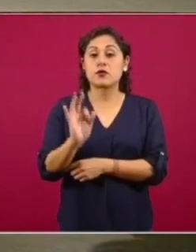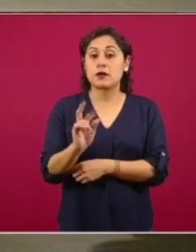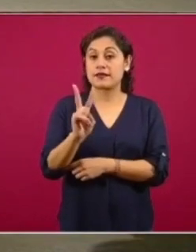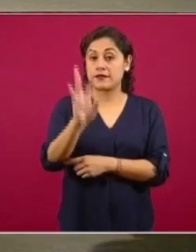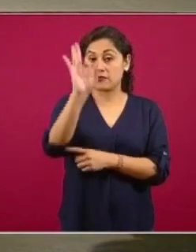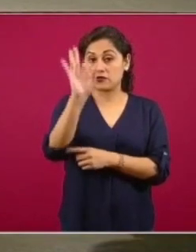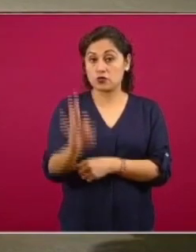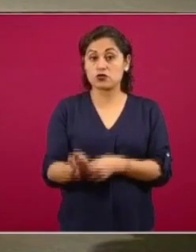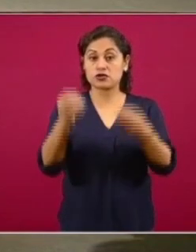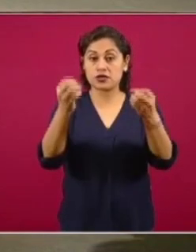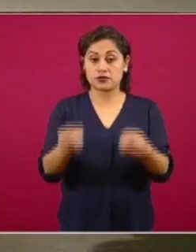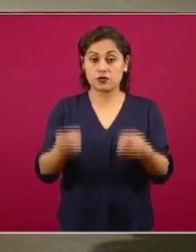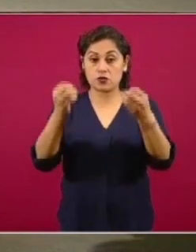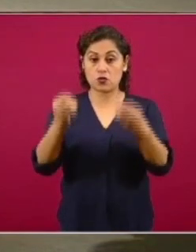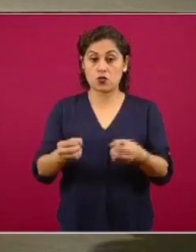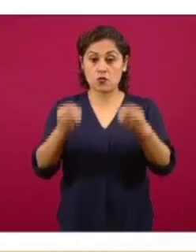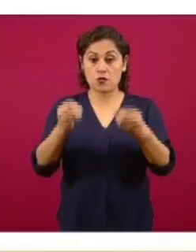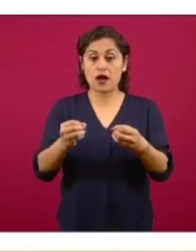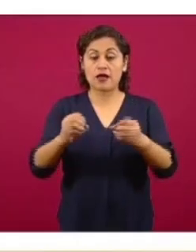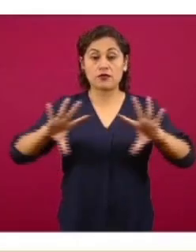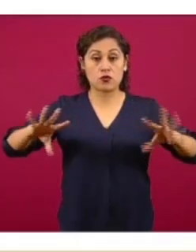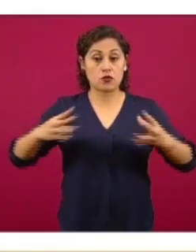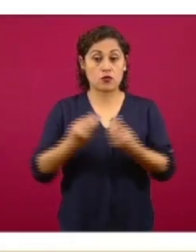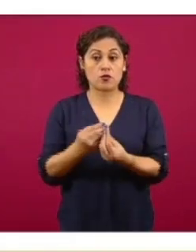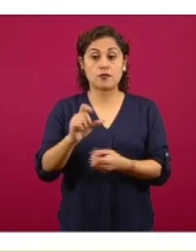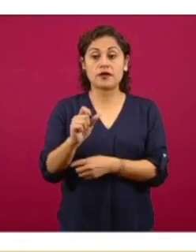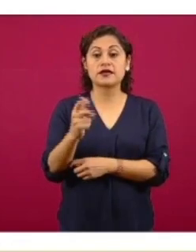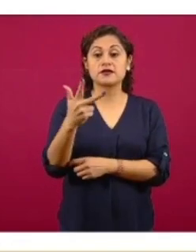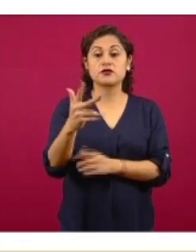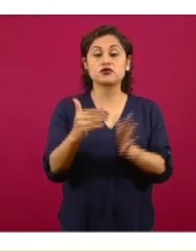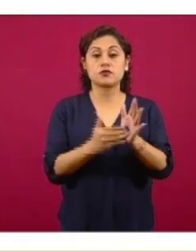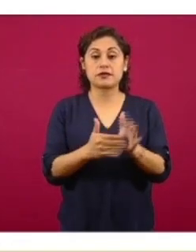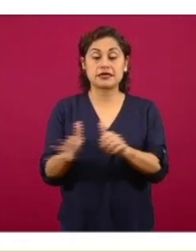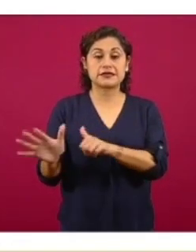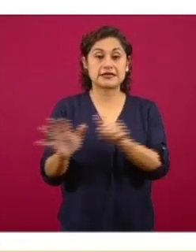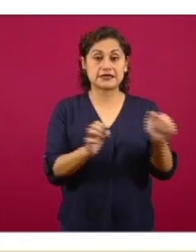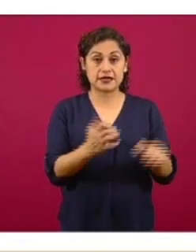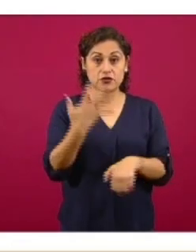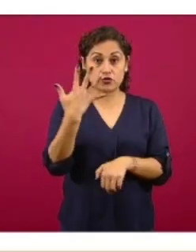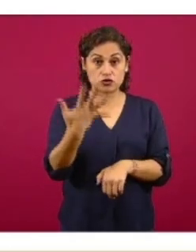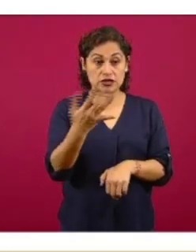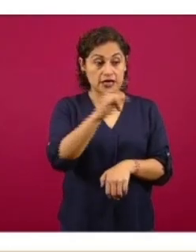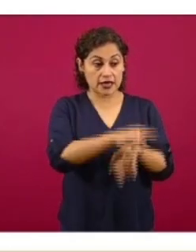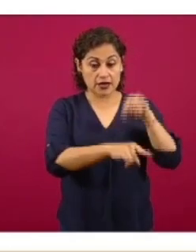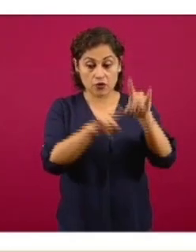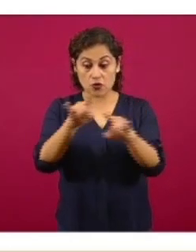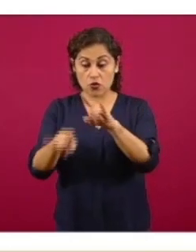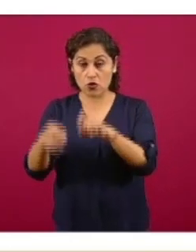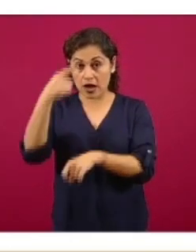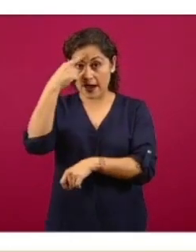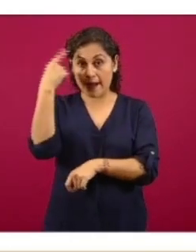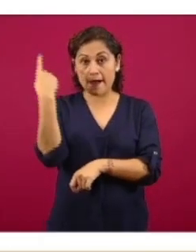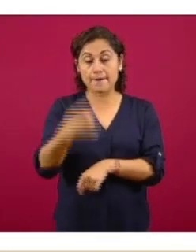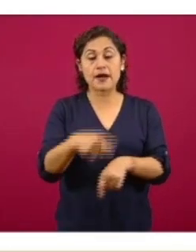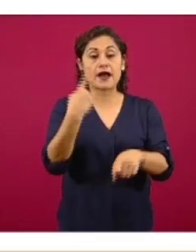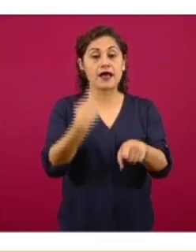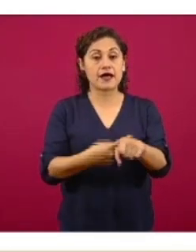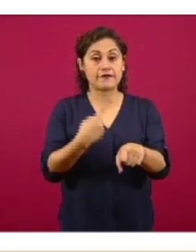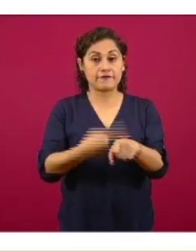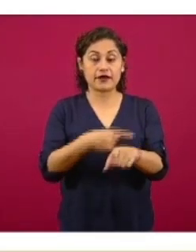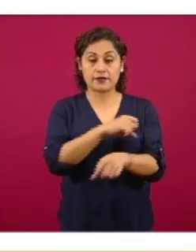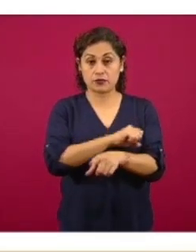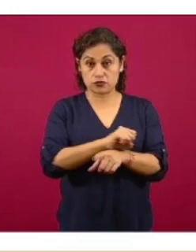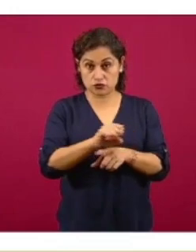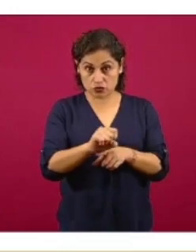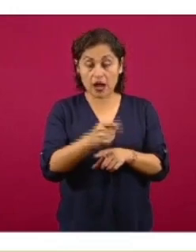ocupación hospitalaria. Del total de 28,605 camas que están dedicadas para hospitalización general, es decir, para el paciente